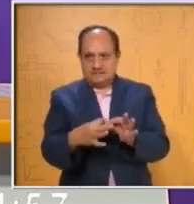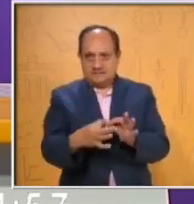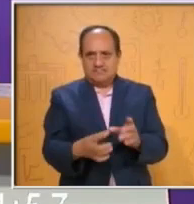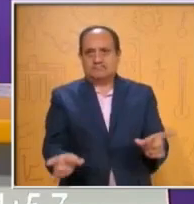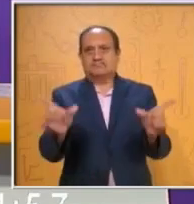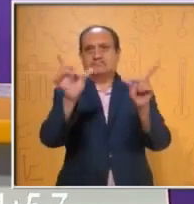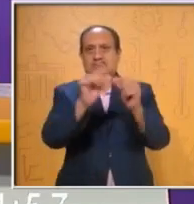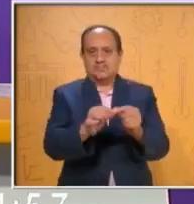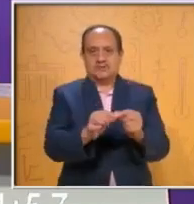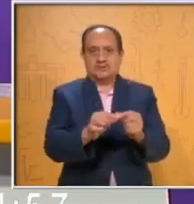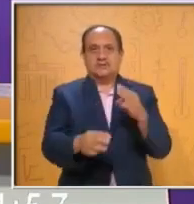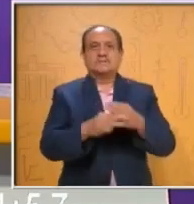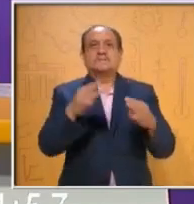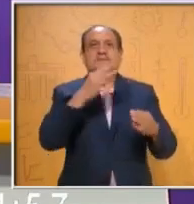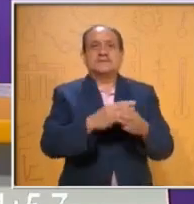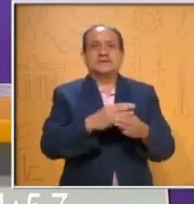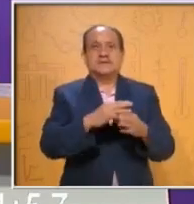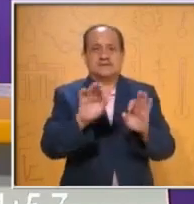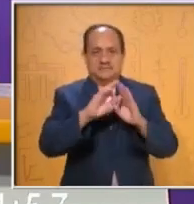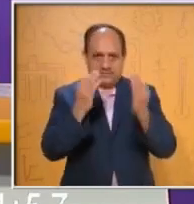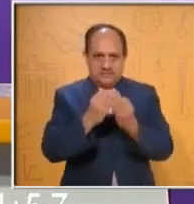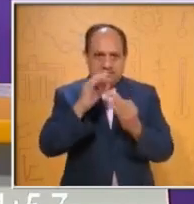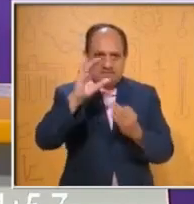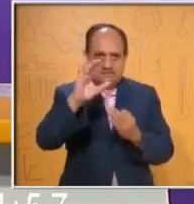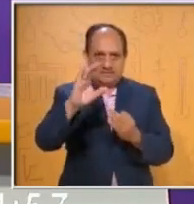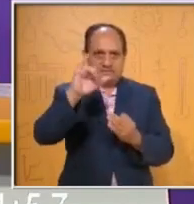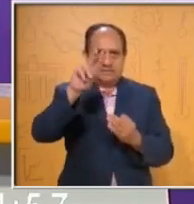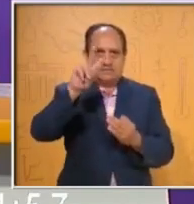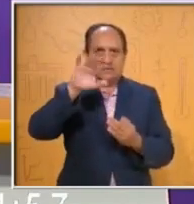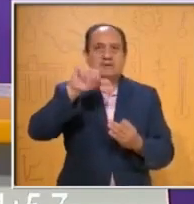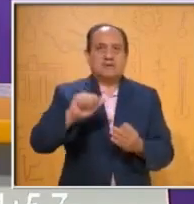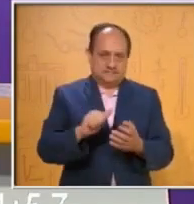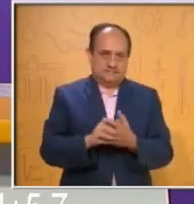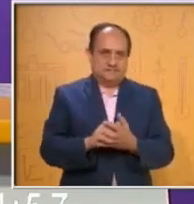la asignatura de formación cívica y ética. Muchas gracias, profe Ricky.